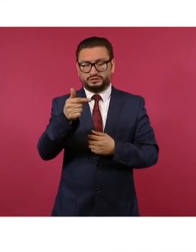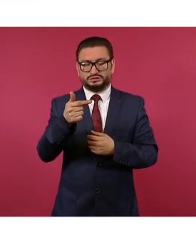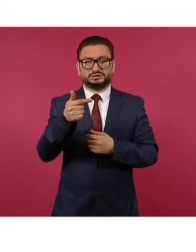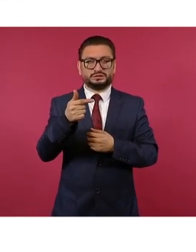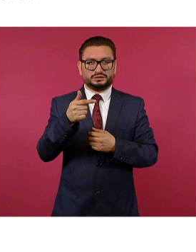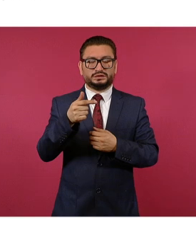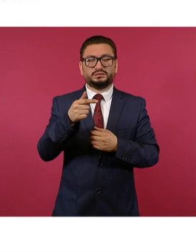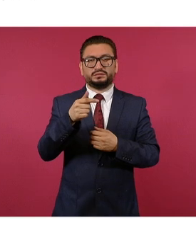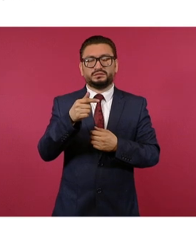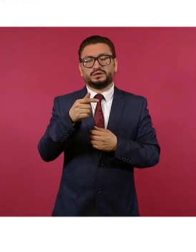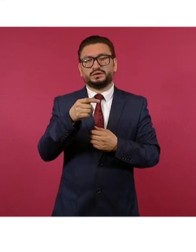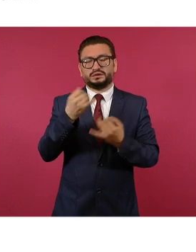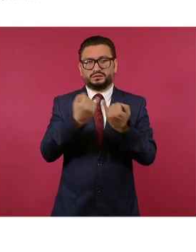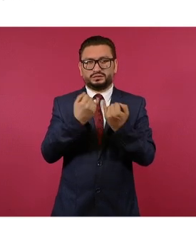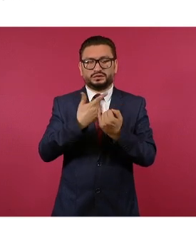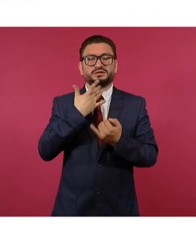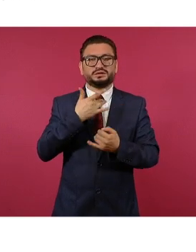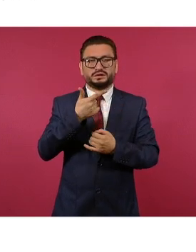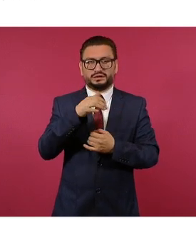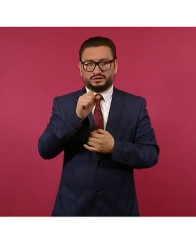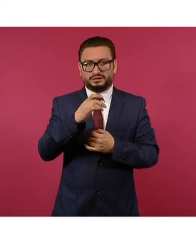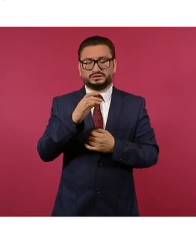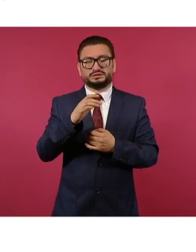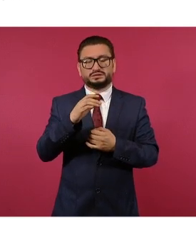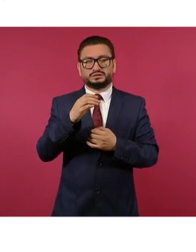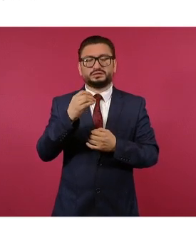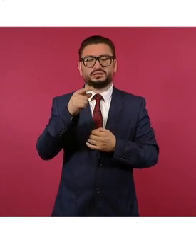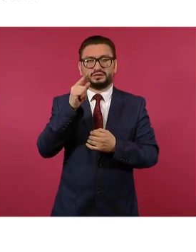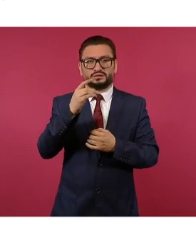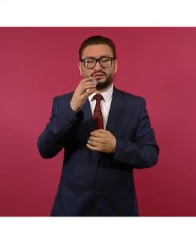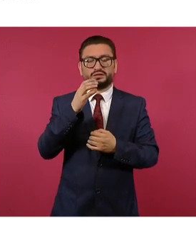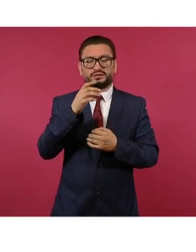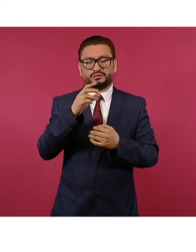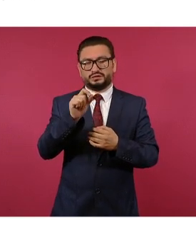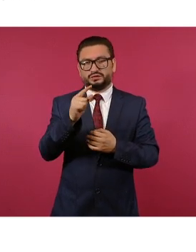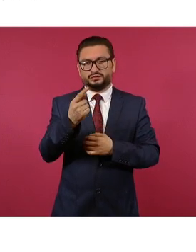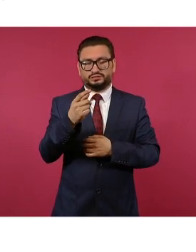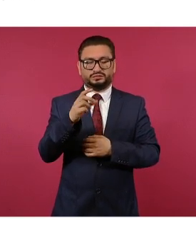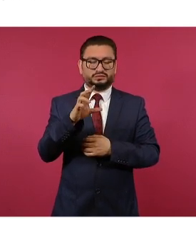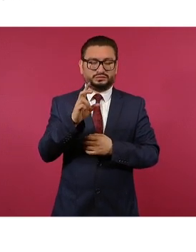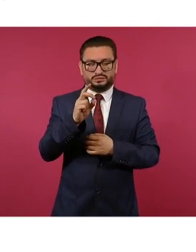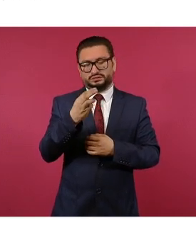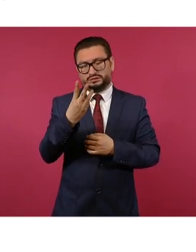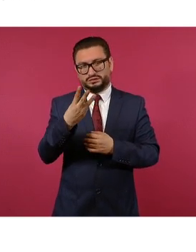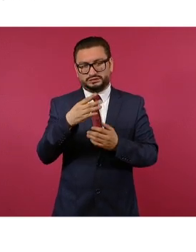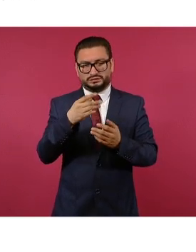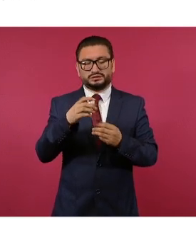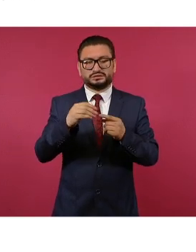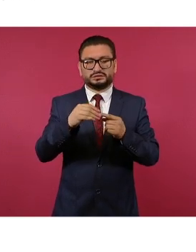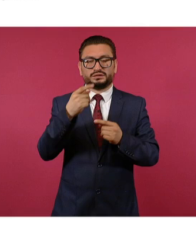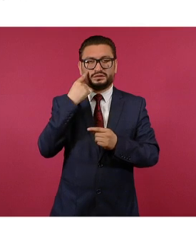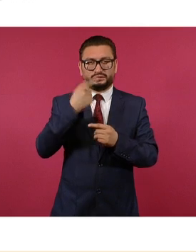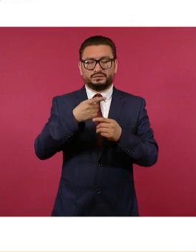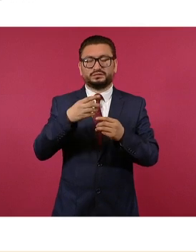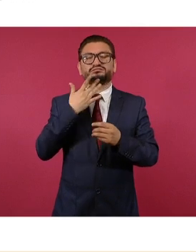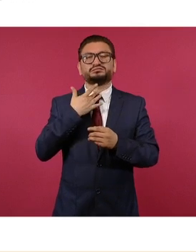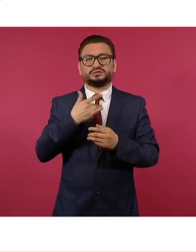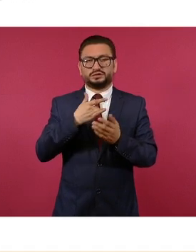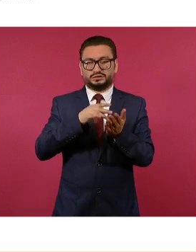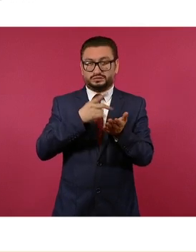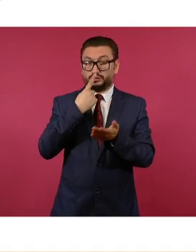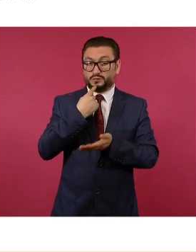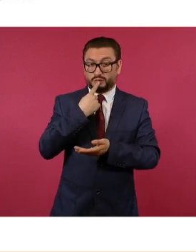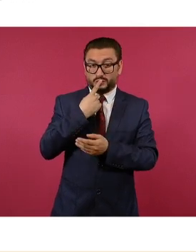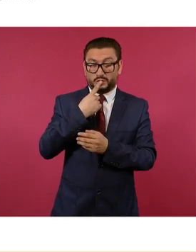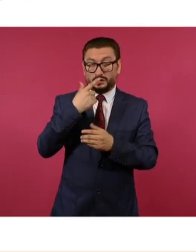$21.97, Cargo Gas en Arteaga, Coahuila, $22.03. Pasamos ahora al caso de la gasolina premium. En el